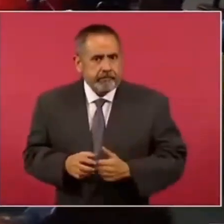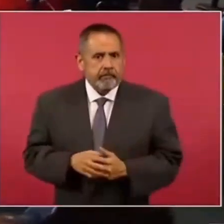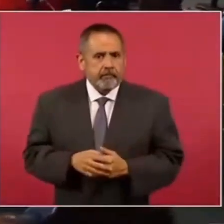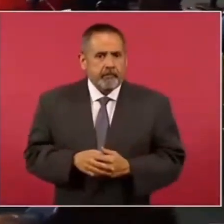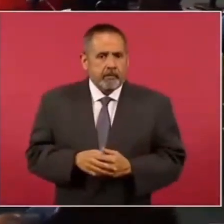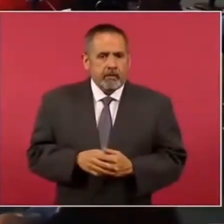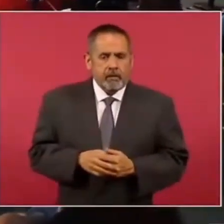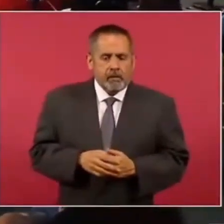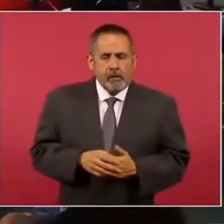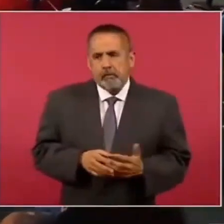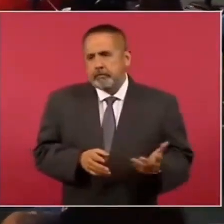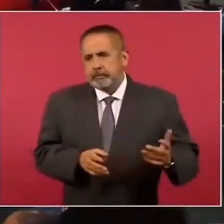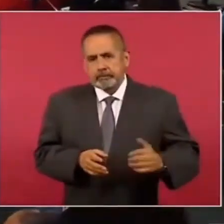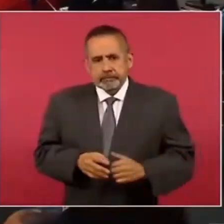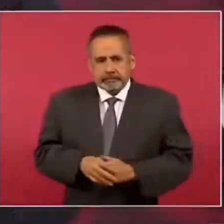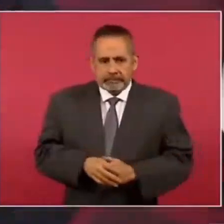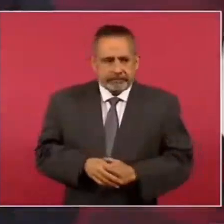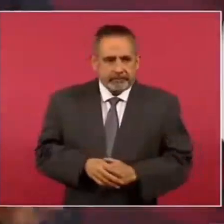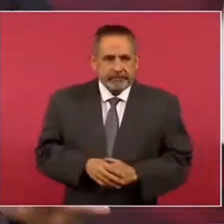Entonces ahí ya